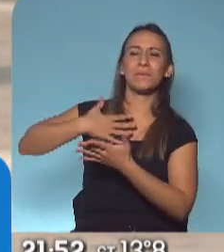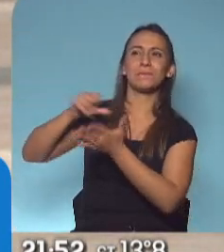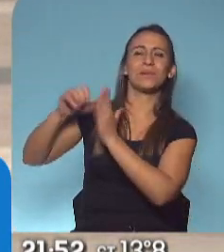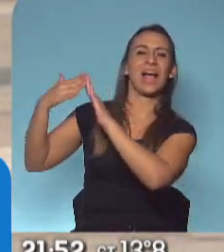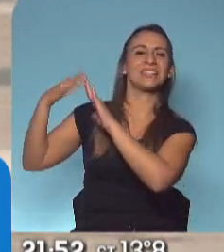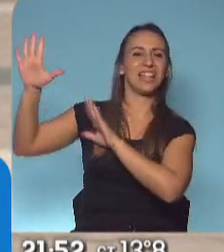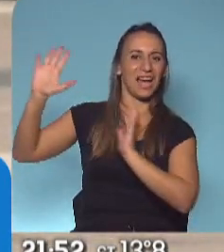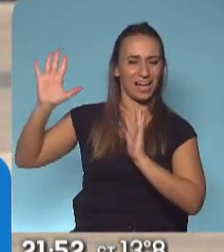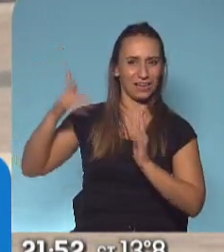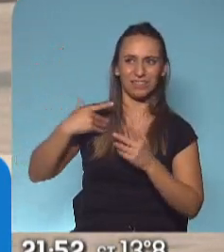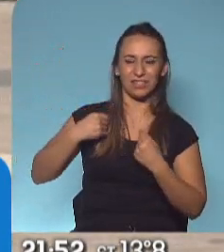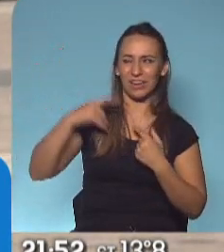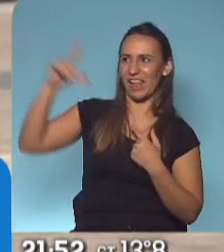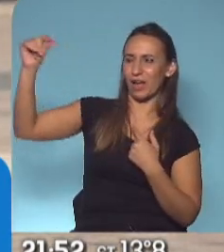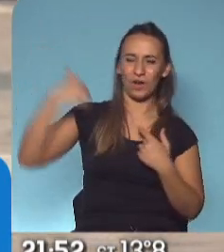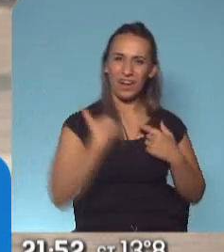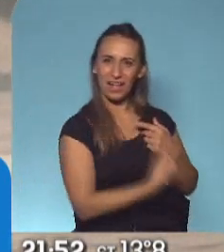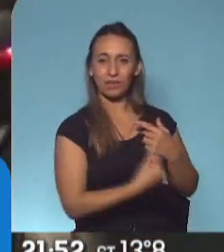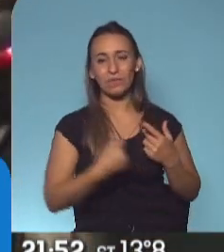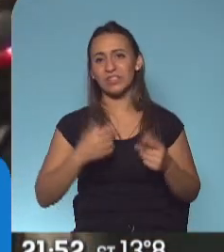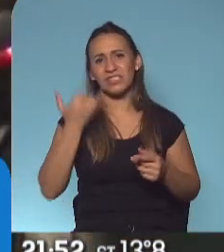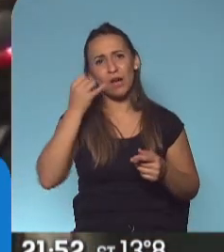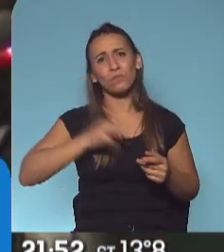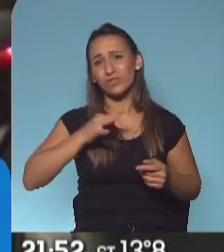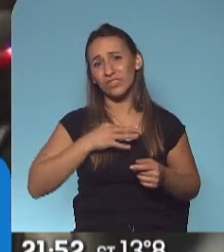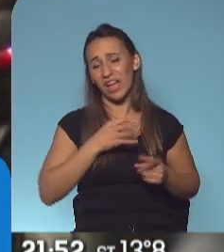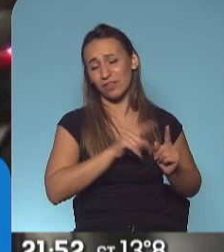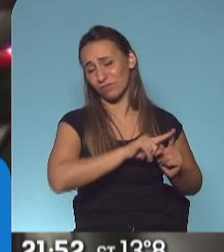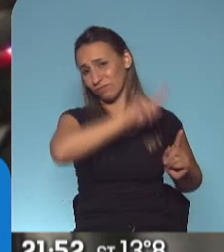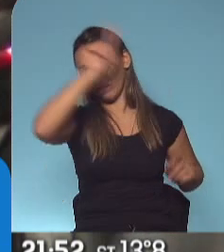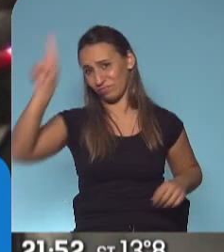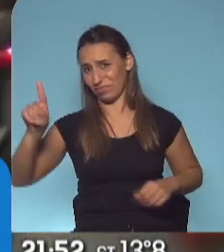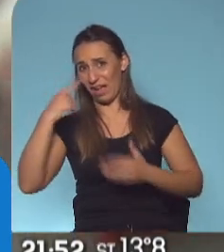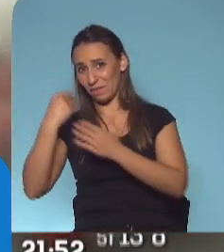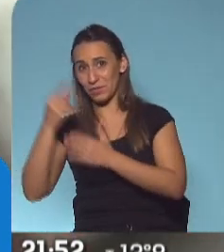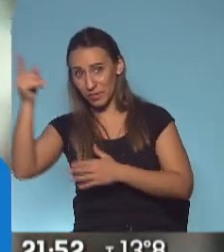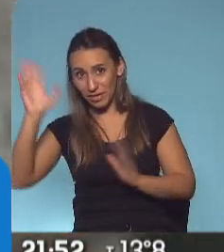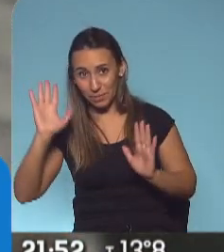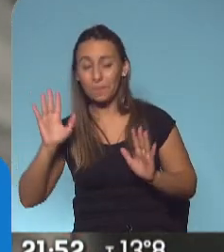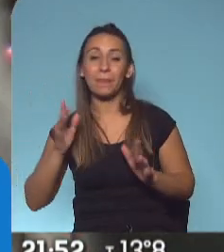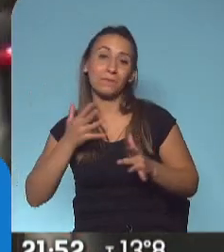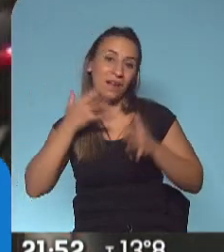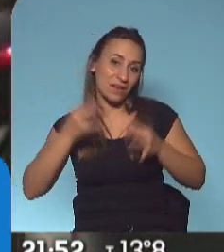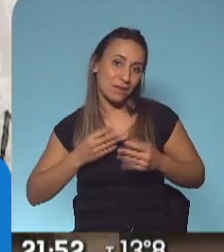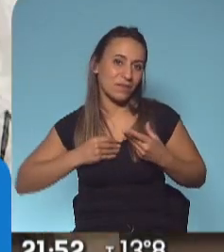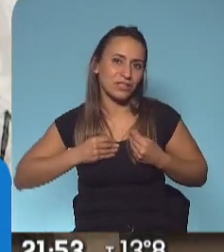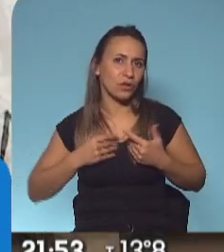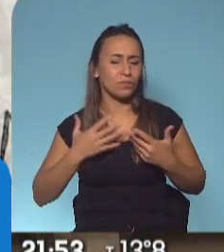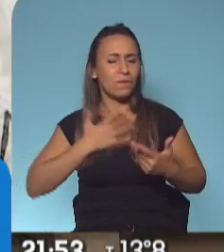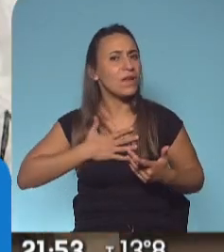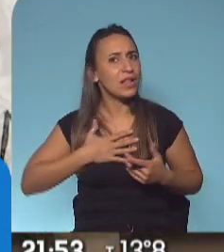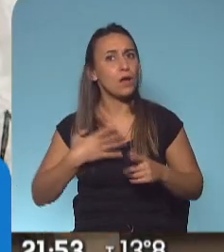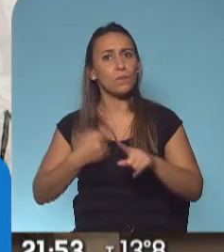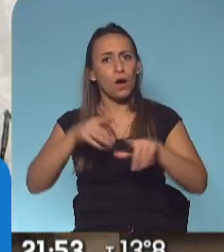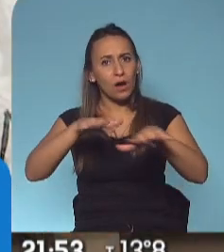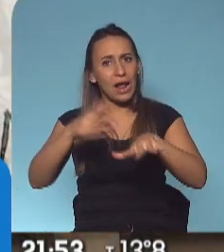años que estoy fuera. Lo que sí puedo manifestar es que me alegra mucho, estoy muy pendiente de la situación de Argentina